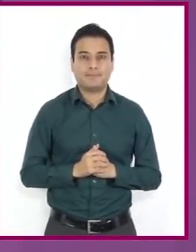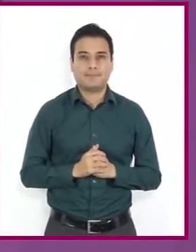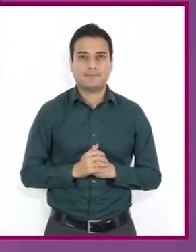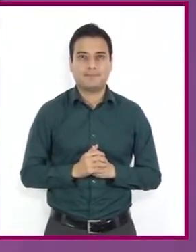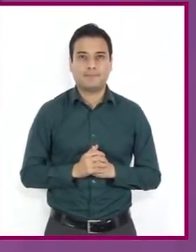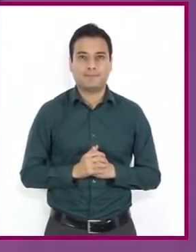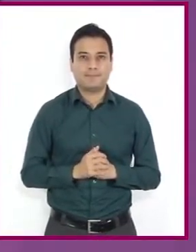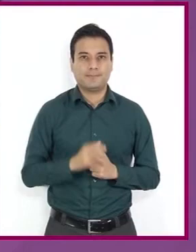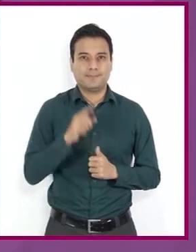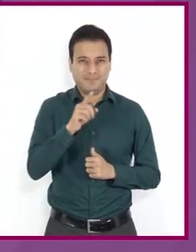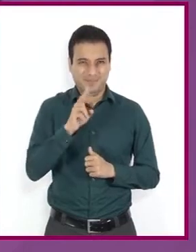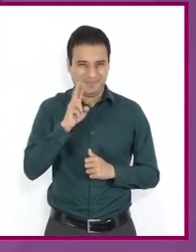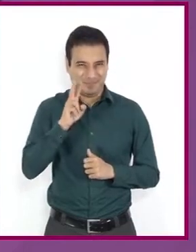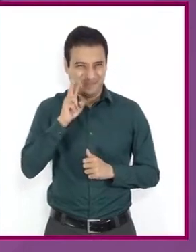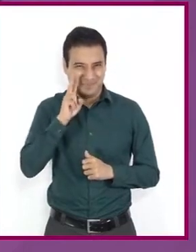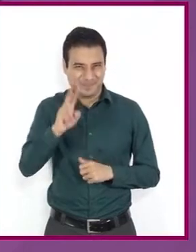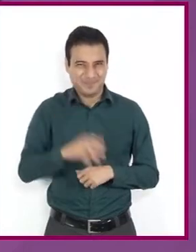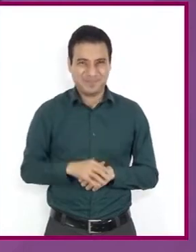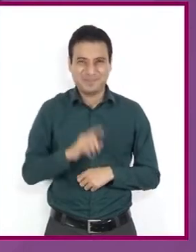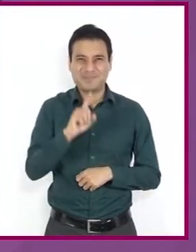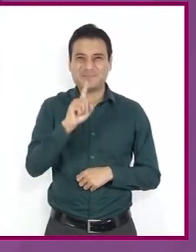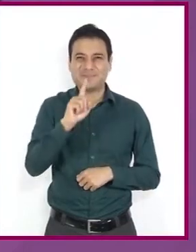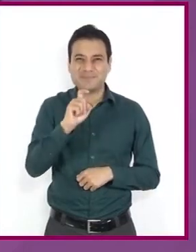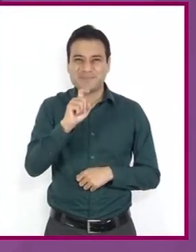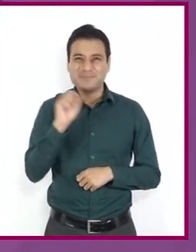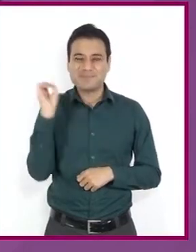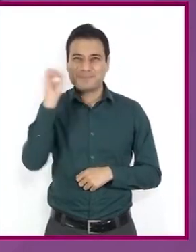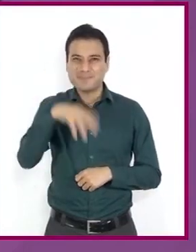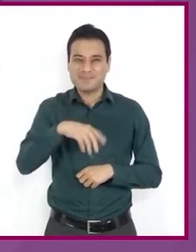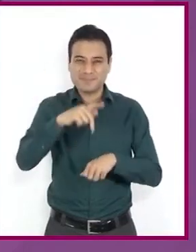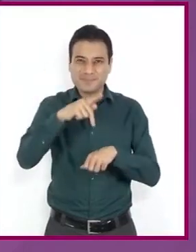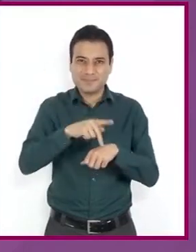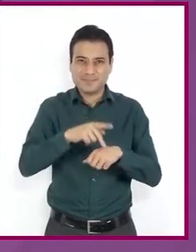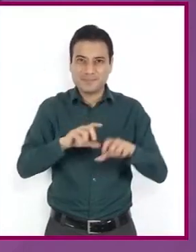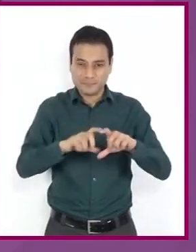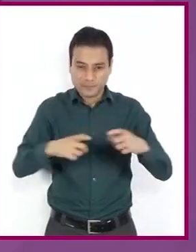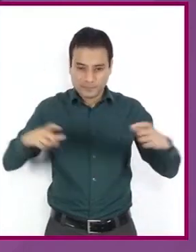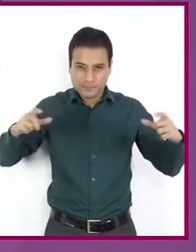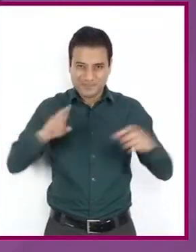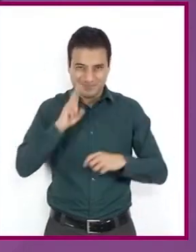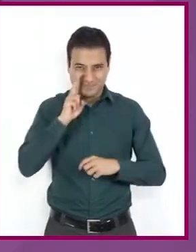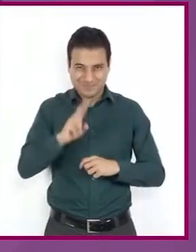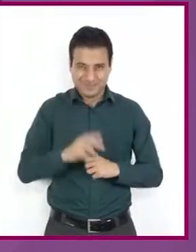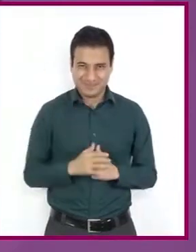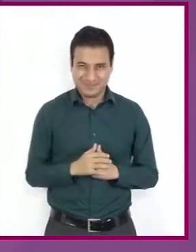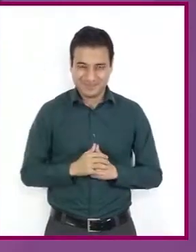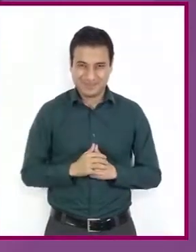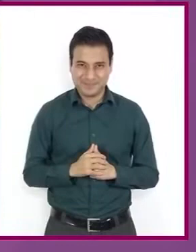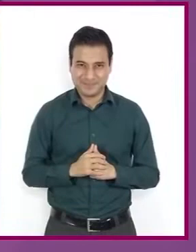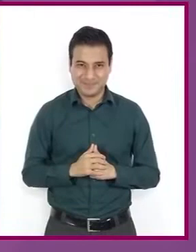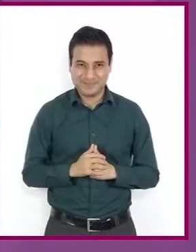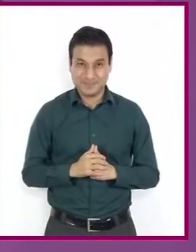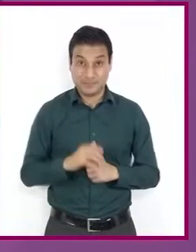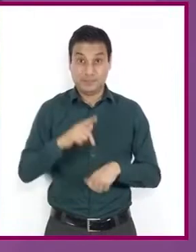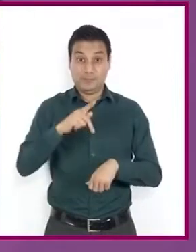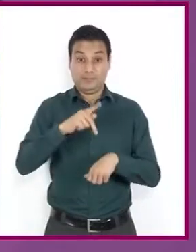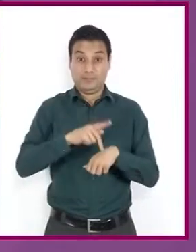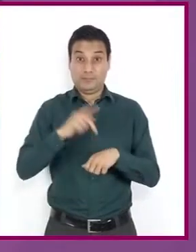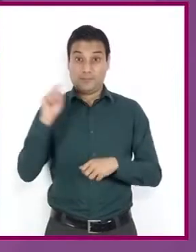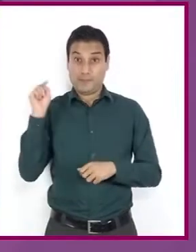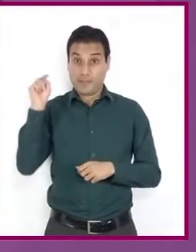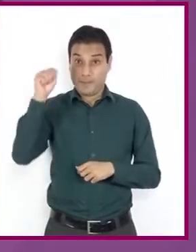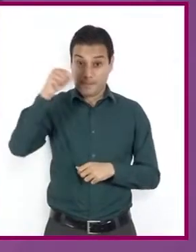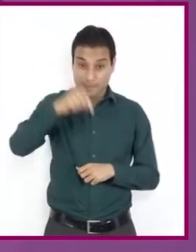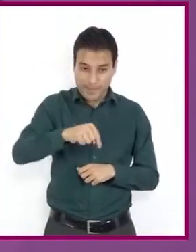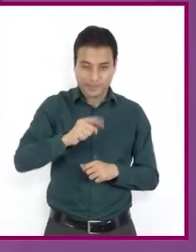¿Has visto cómo se forman ondas en el agua cuando avientas una piedra en un estanque? Cuando la piedra cae,